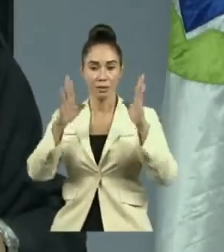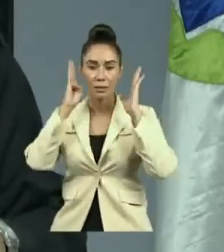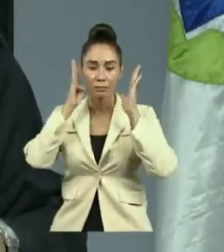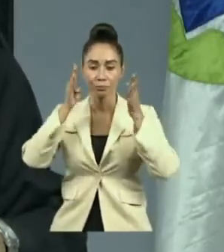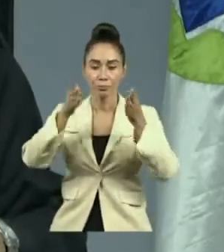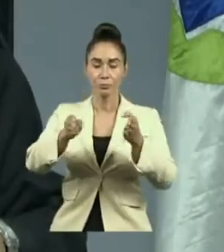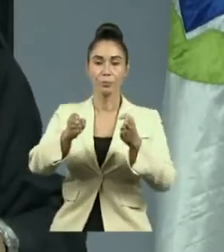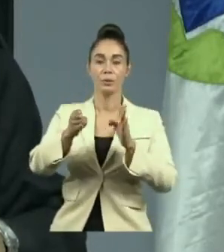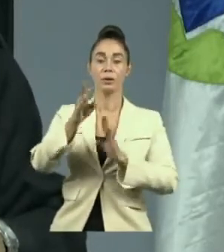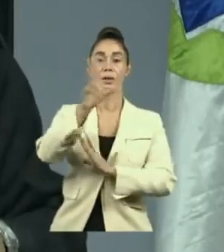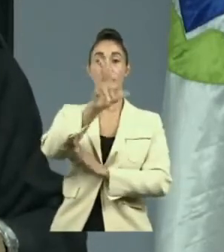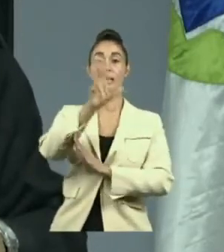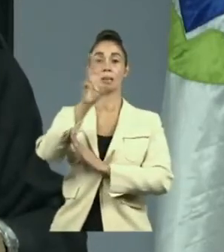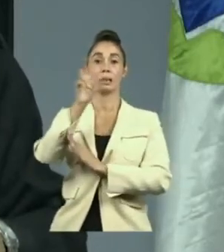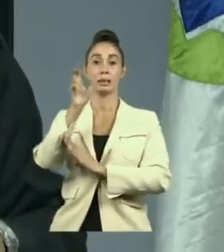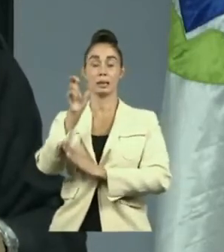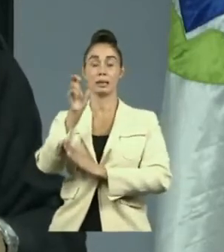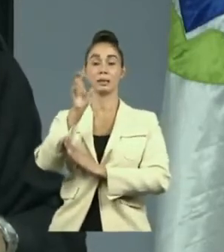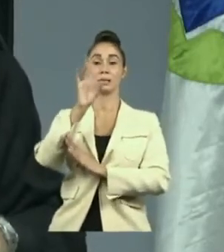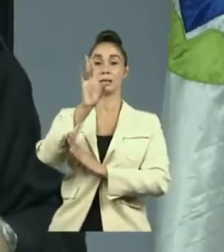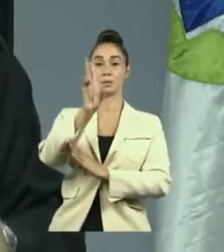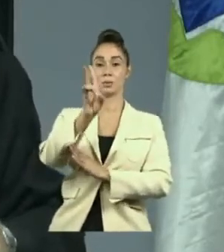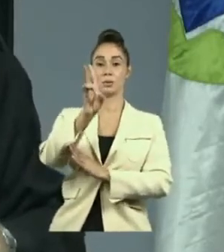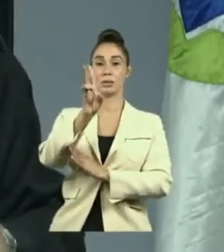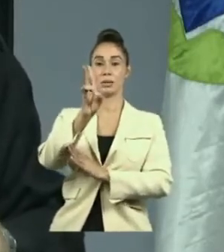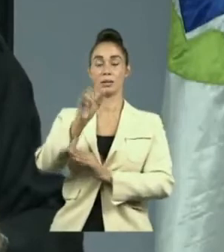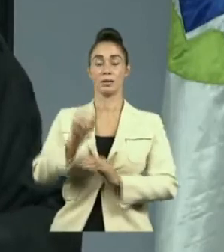de 307